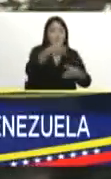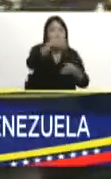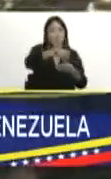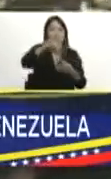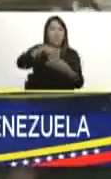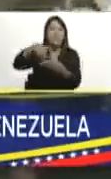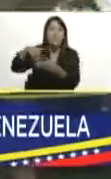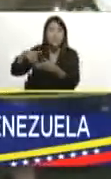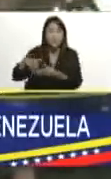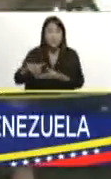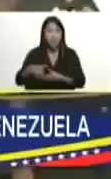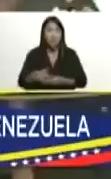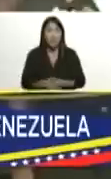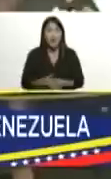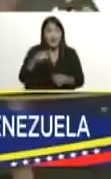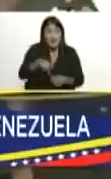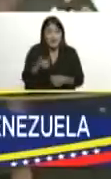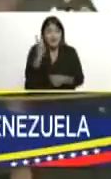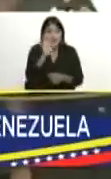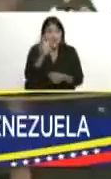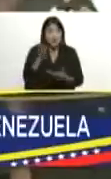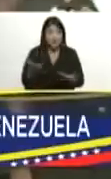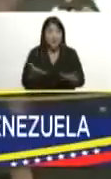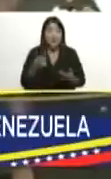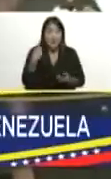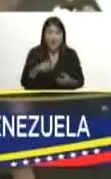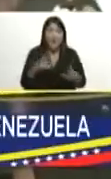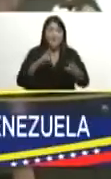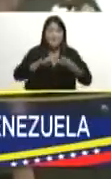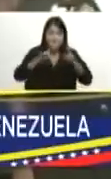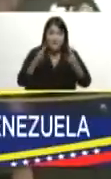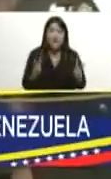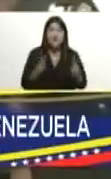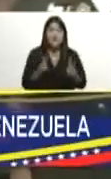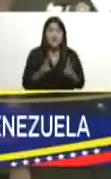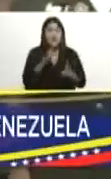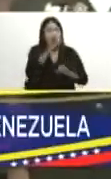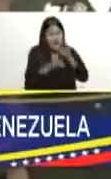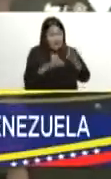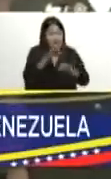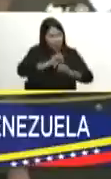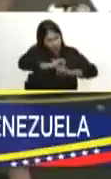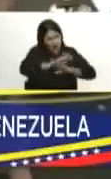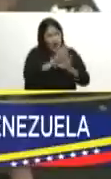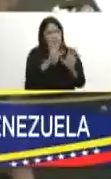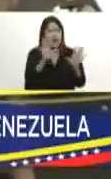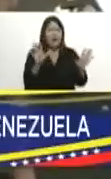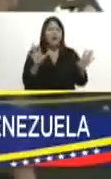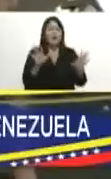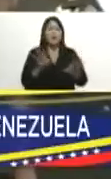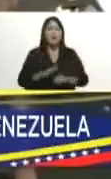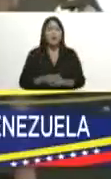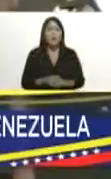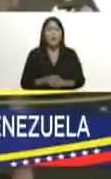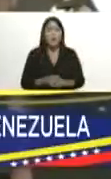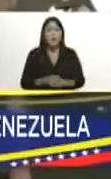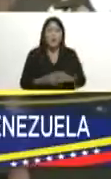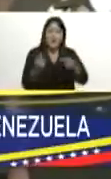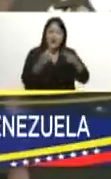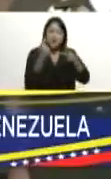sobre la Venezuela de paz. Y dijo, pues, sencillamente describió todas esas